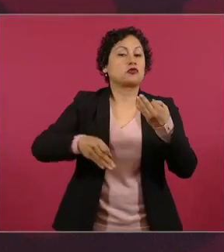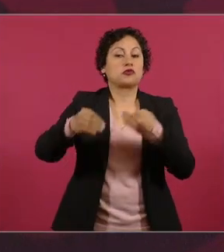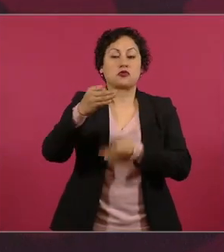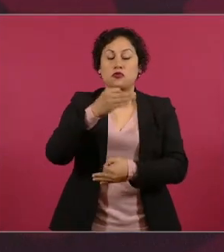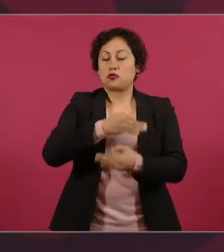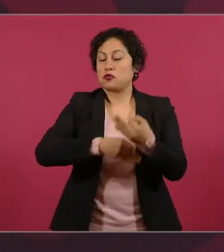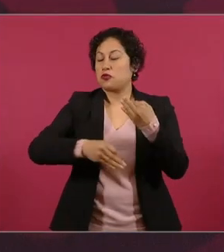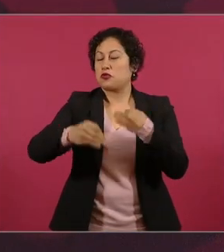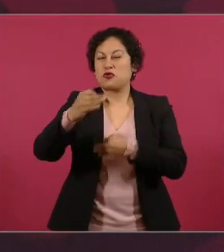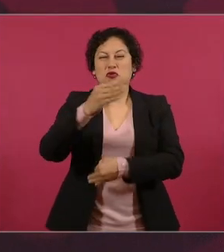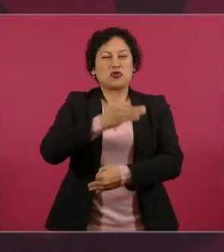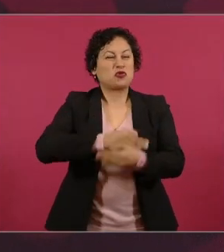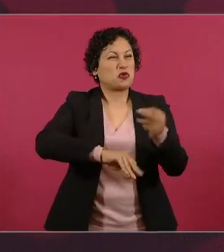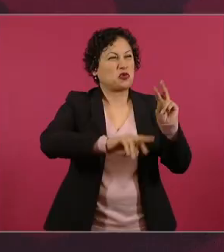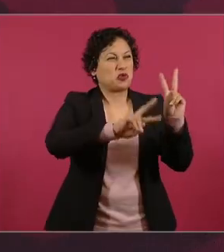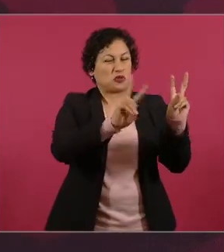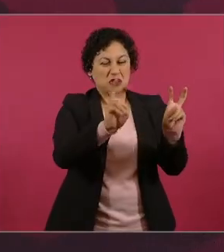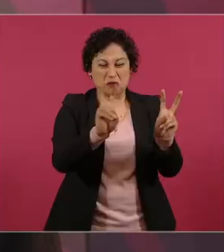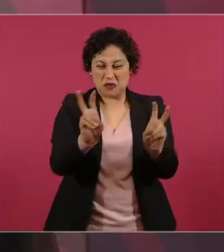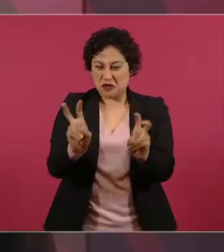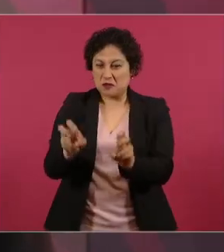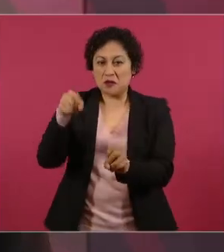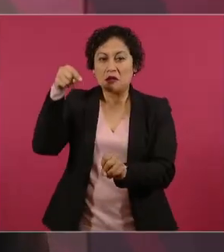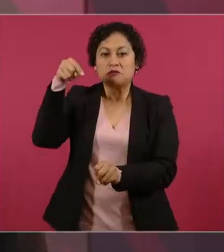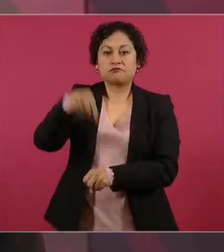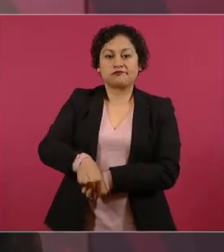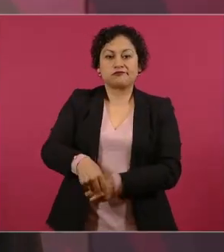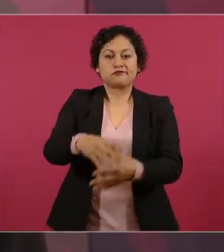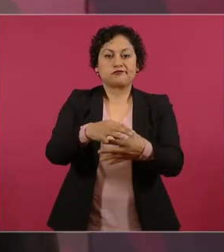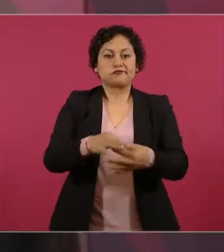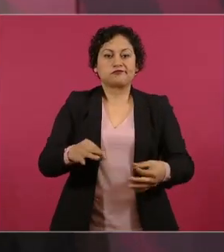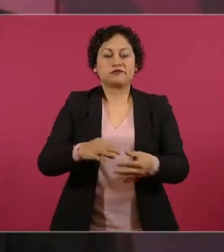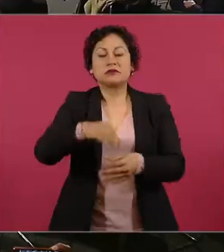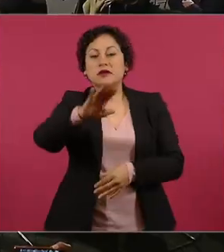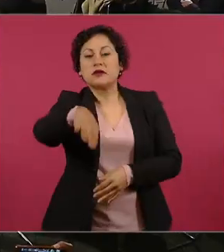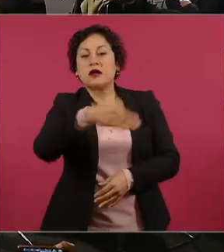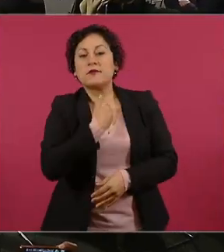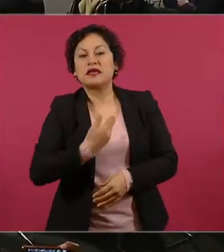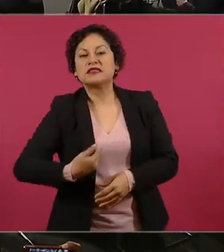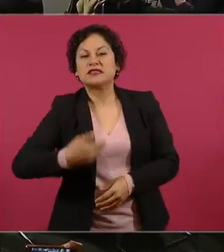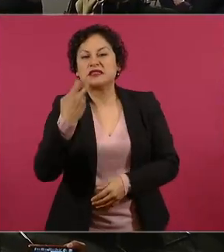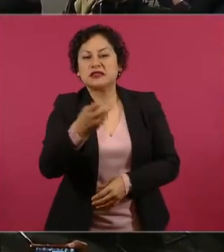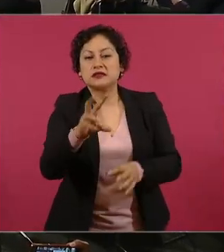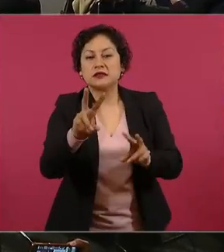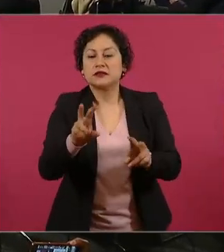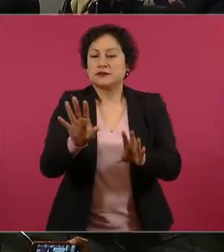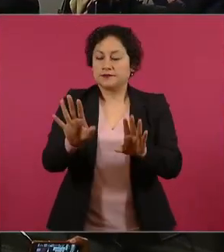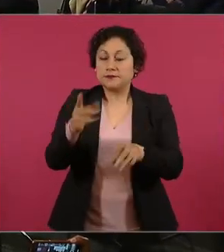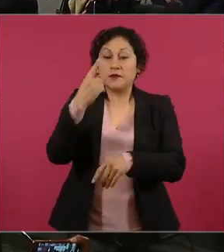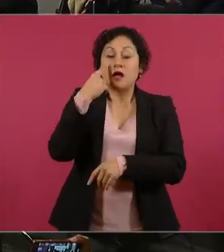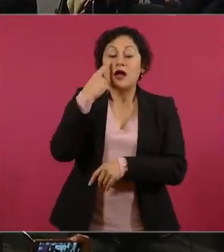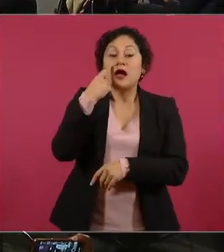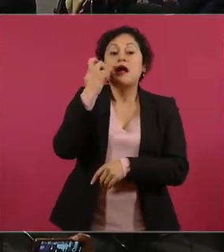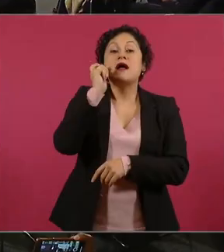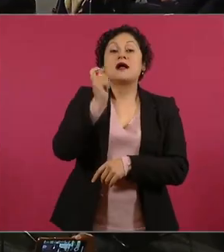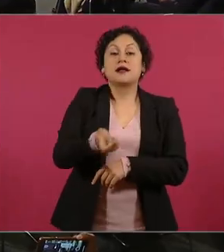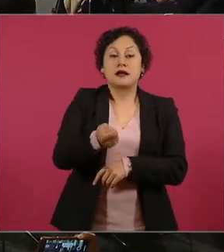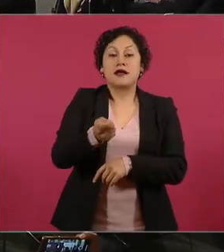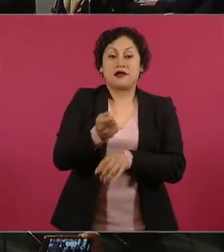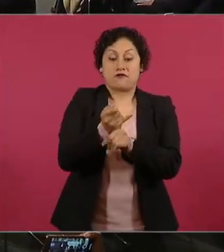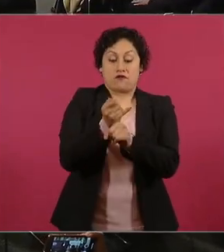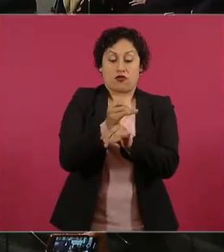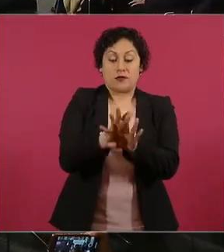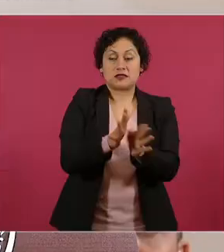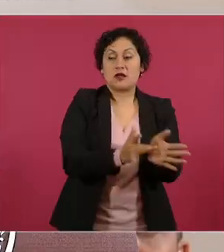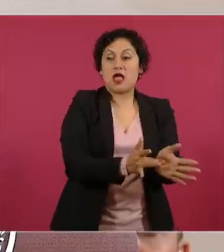Todo aquí se aclara. Presidente, justo sobre este tema. Entonces, se llevan los datos, gran escándalo, ¿no?